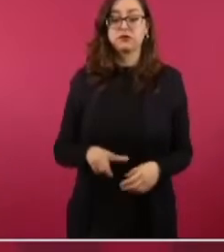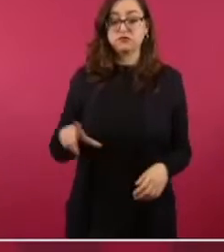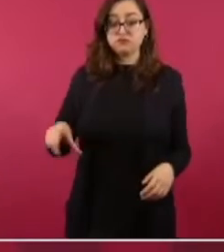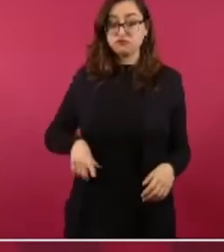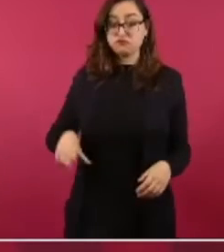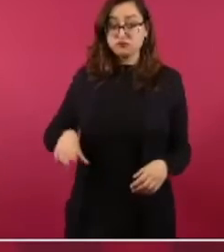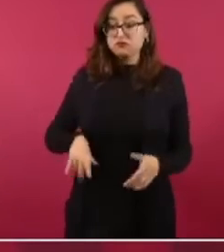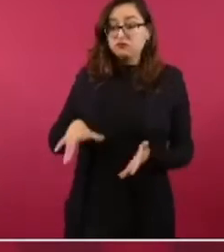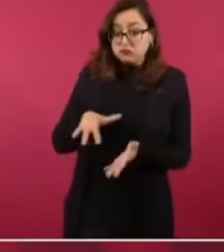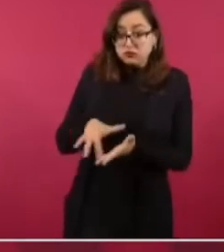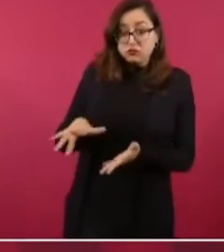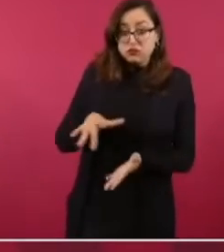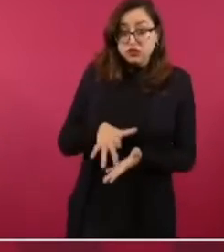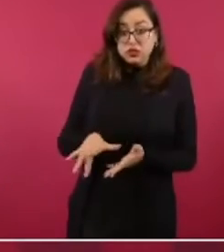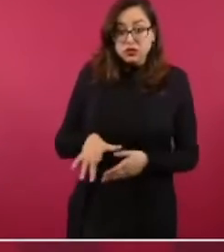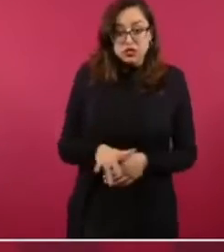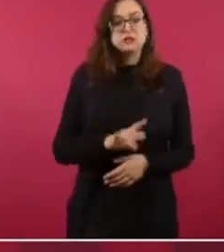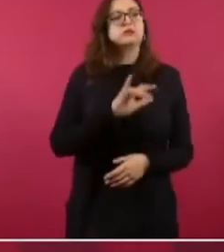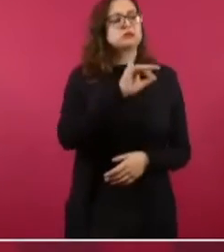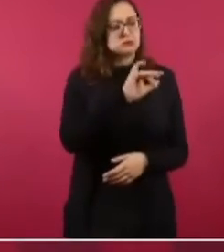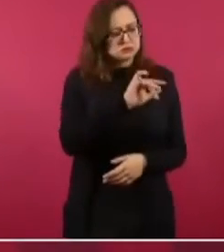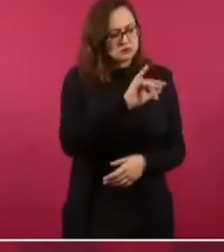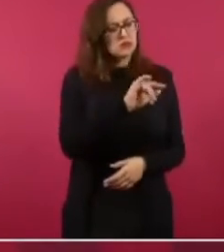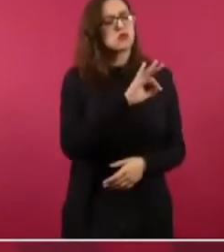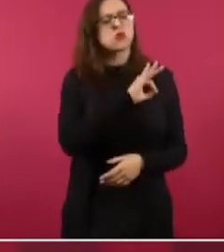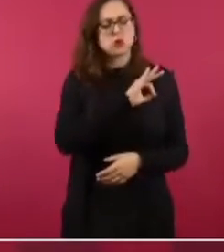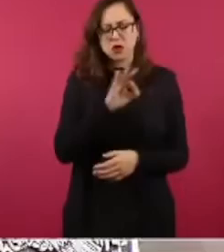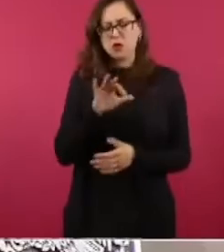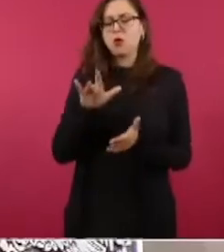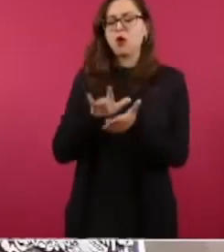en todo, buscando